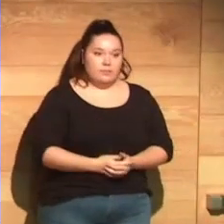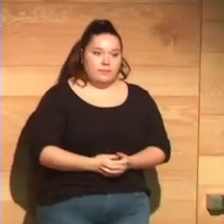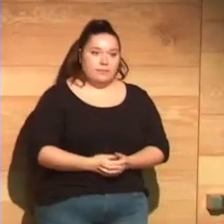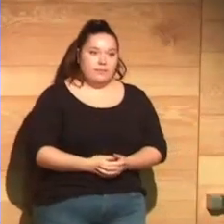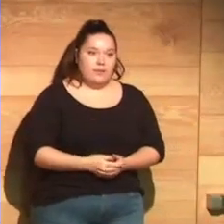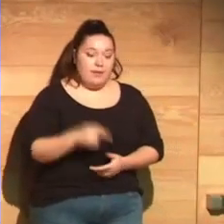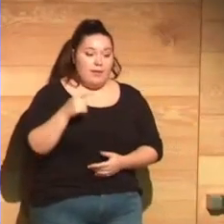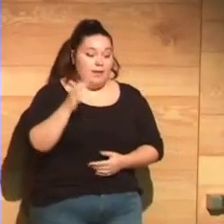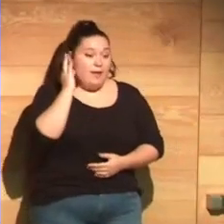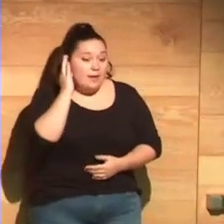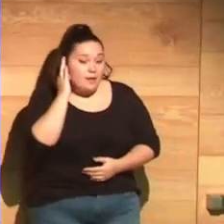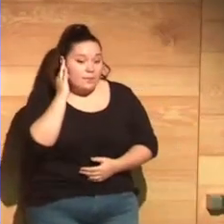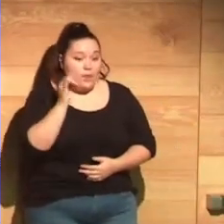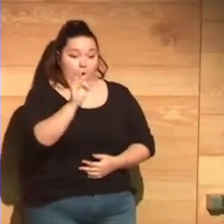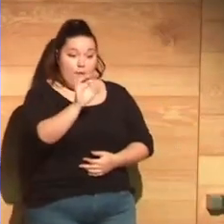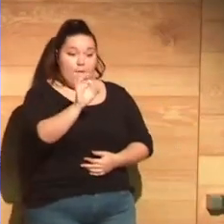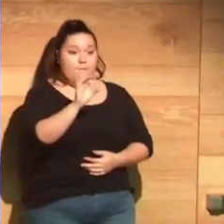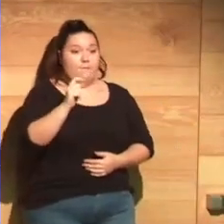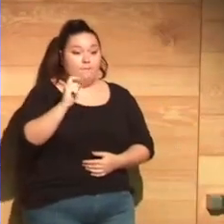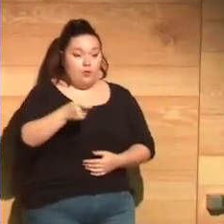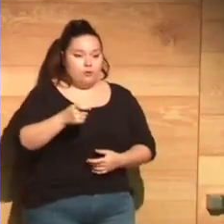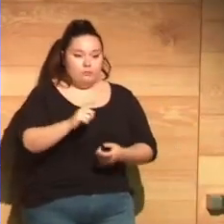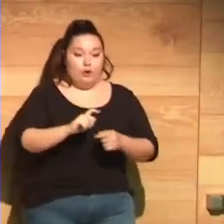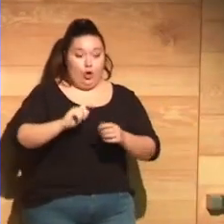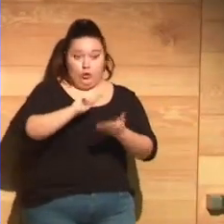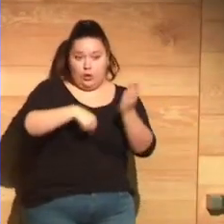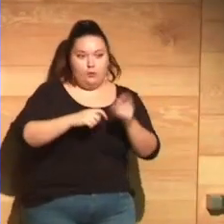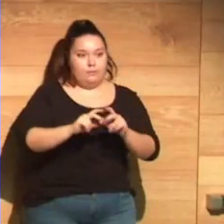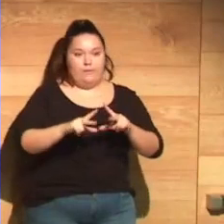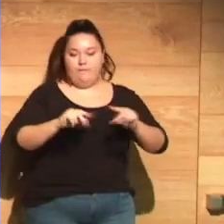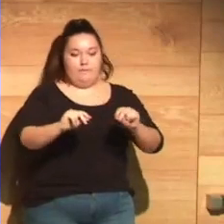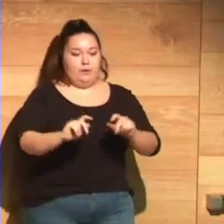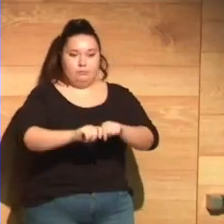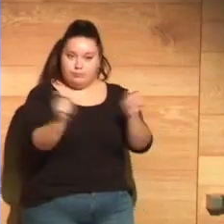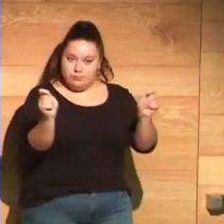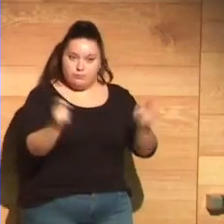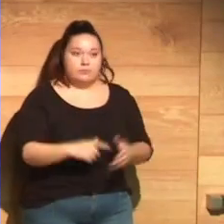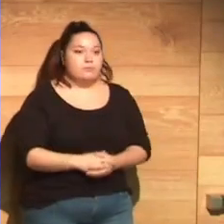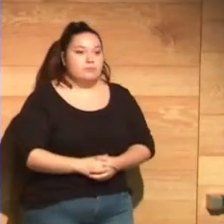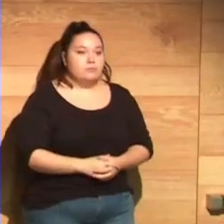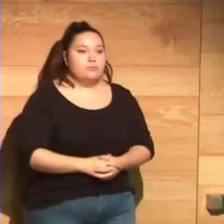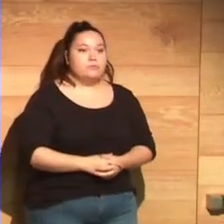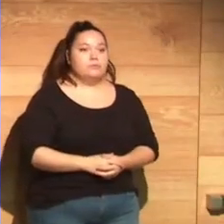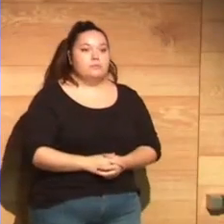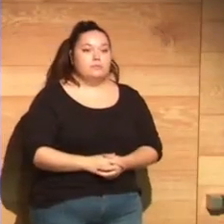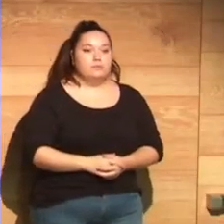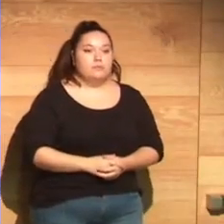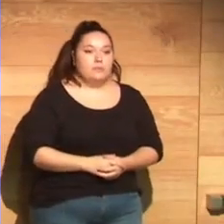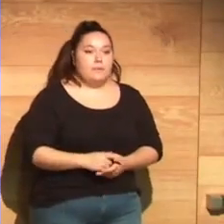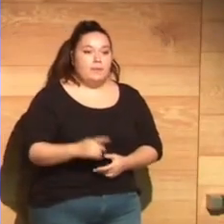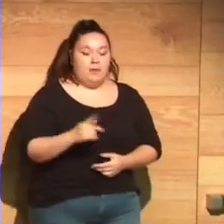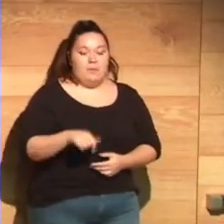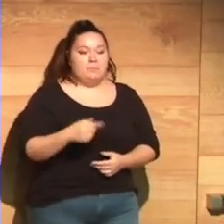de todo eso, ella rompió su contrato con la Fox porque no ganaba lo que quería, porque no le daban los papeles que quería, consigue